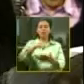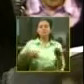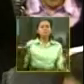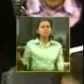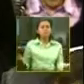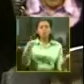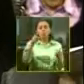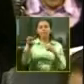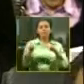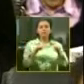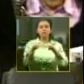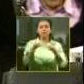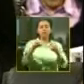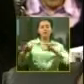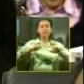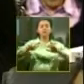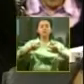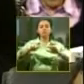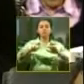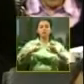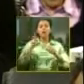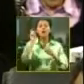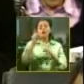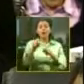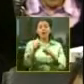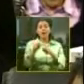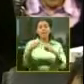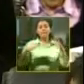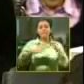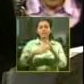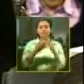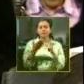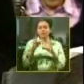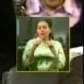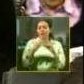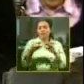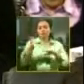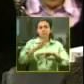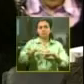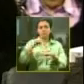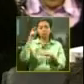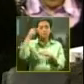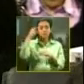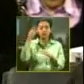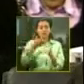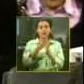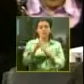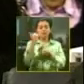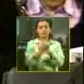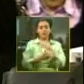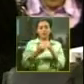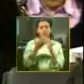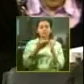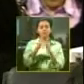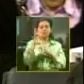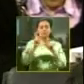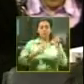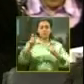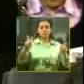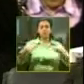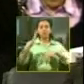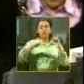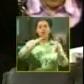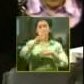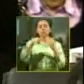bien una metodología de acción. La paz haría referencia a ese estado entre países, entre personas en el que